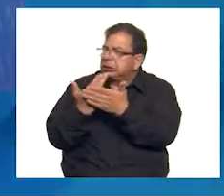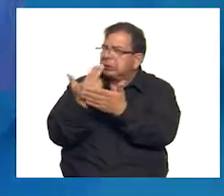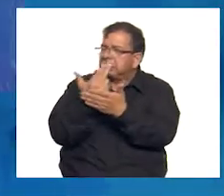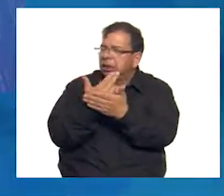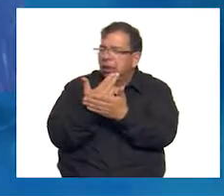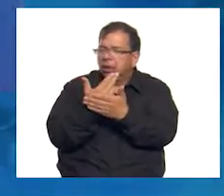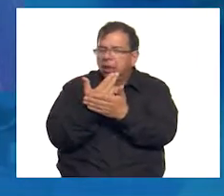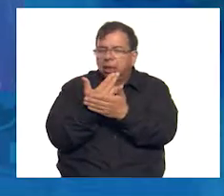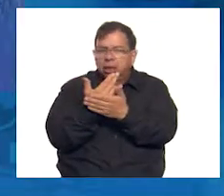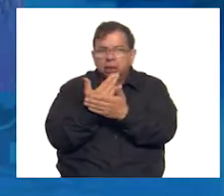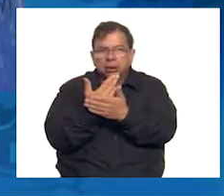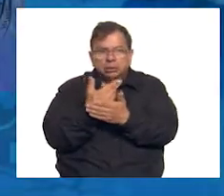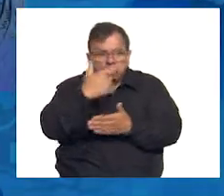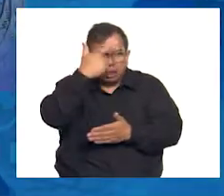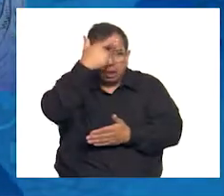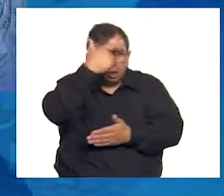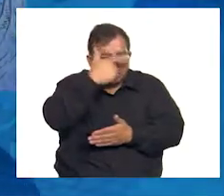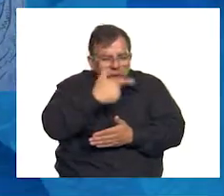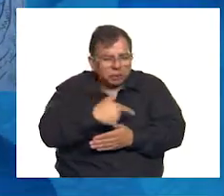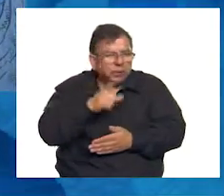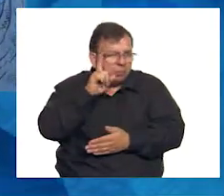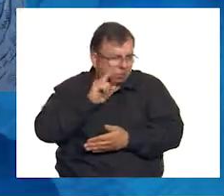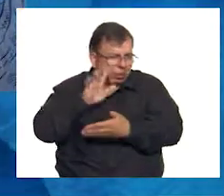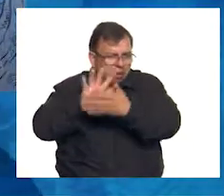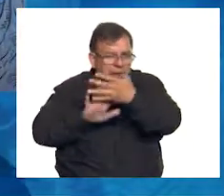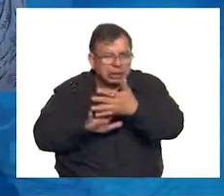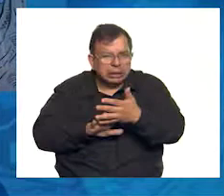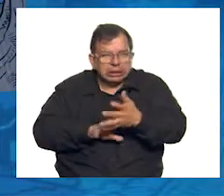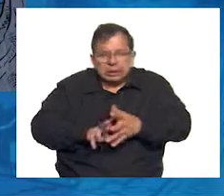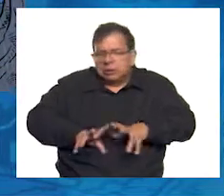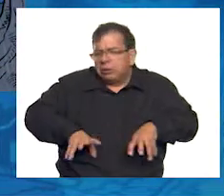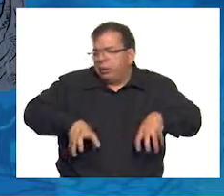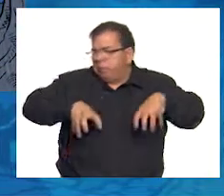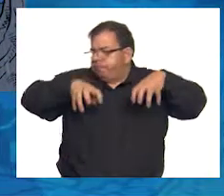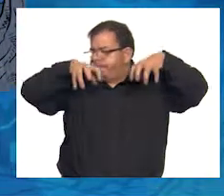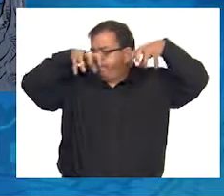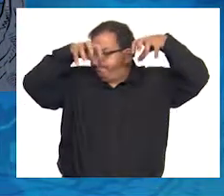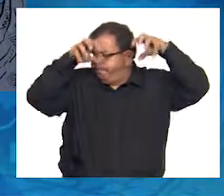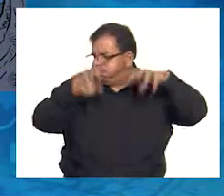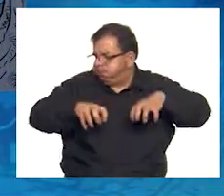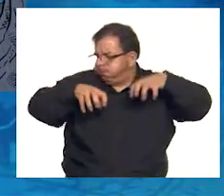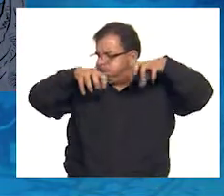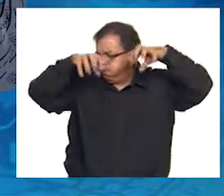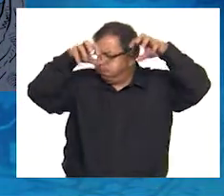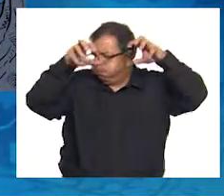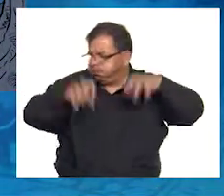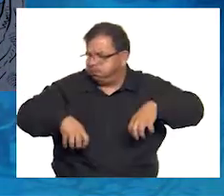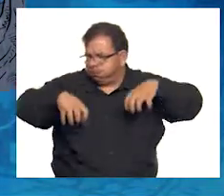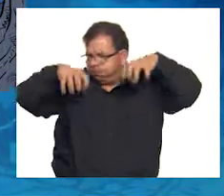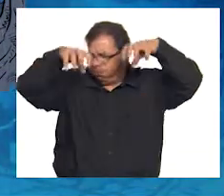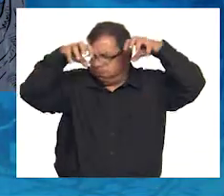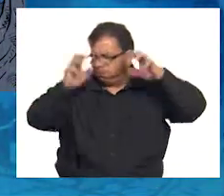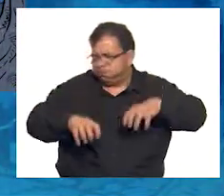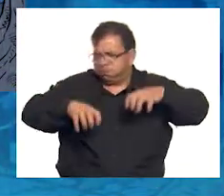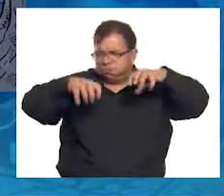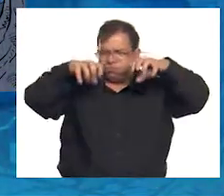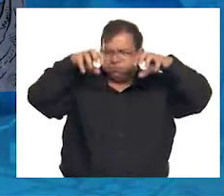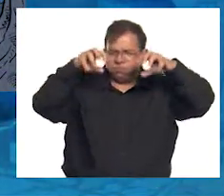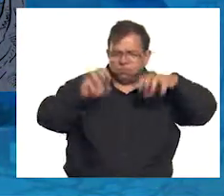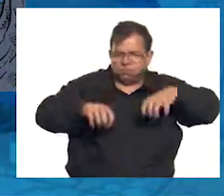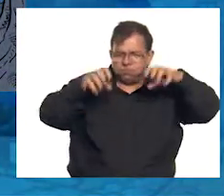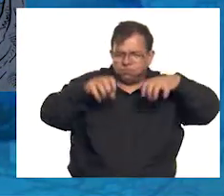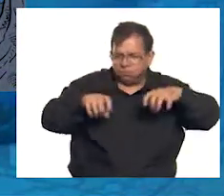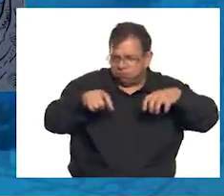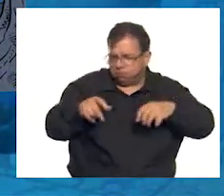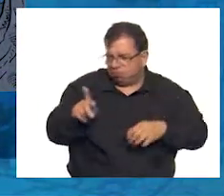Una noche, mientras Soledad seguía encarcelada, cayó una terrible tormenta, un aguacero sobre la ciudad de